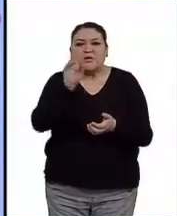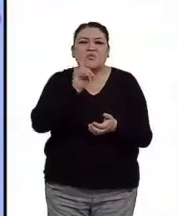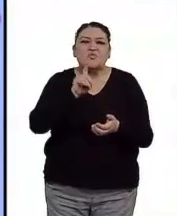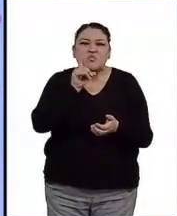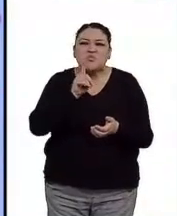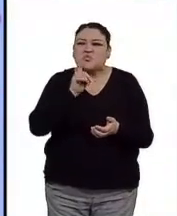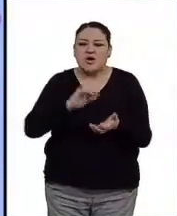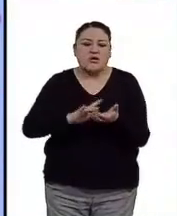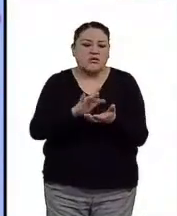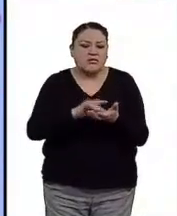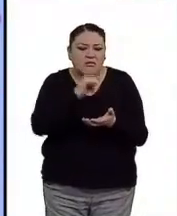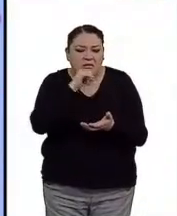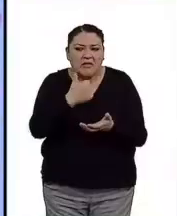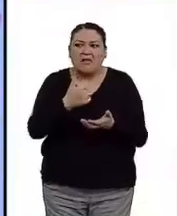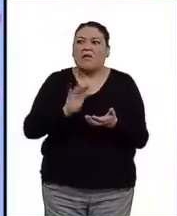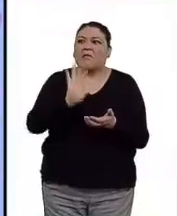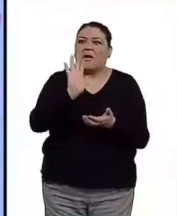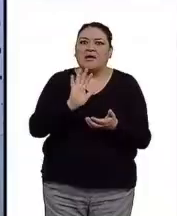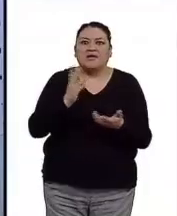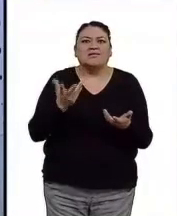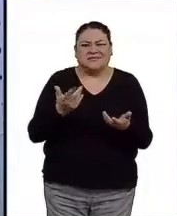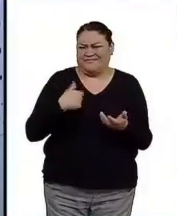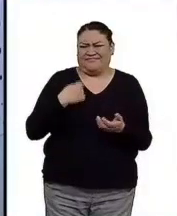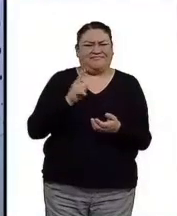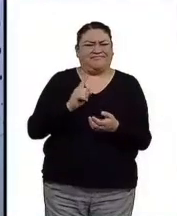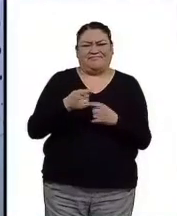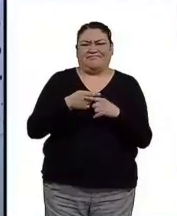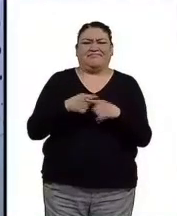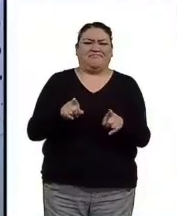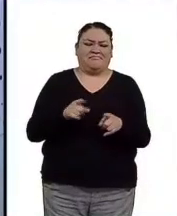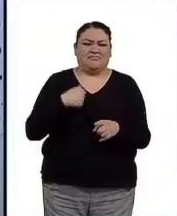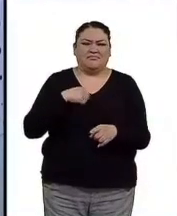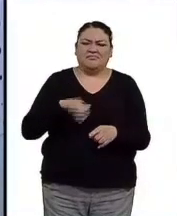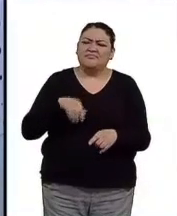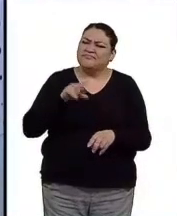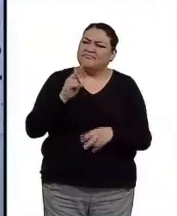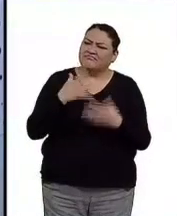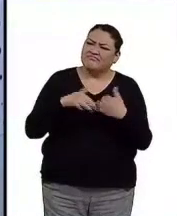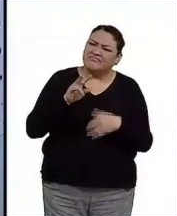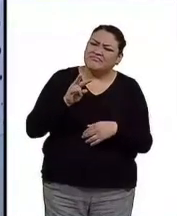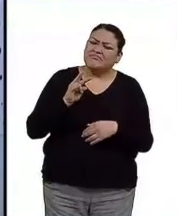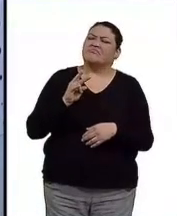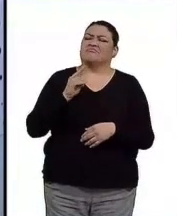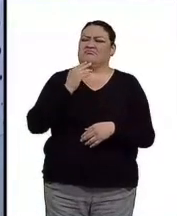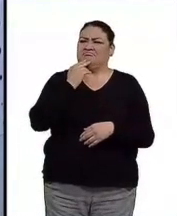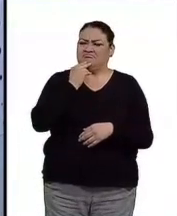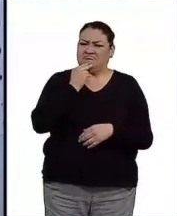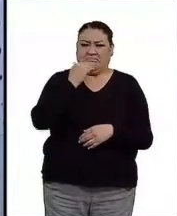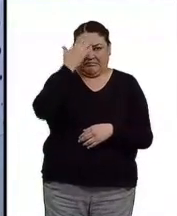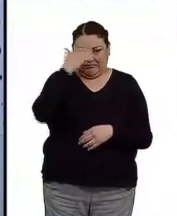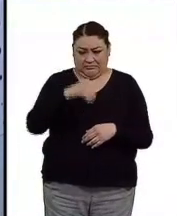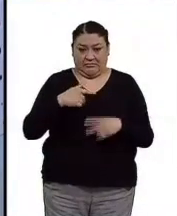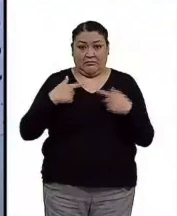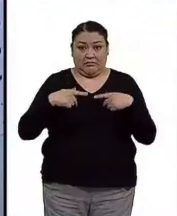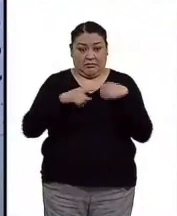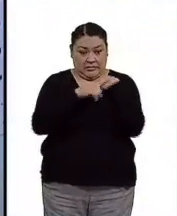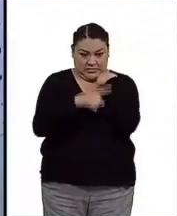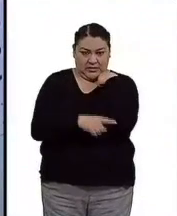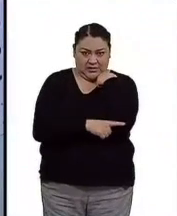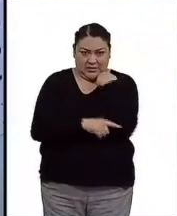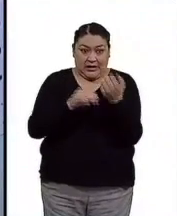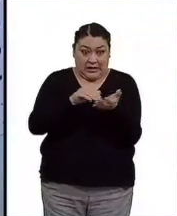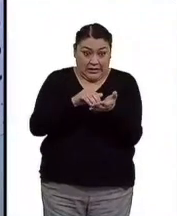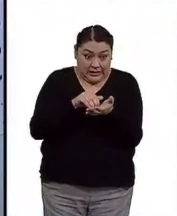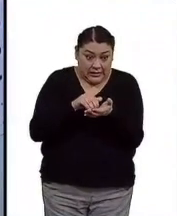fuerza de trabajo, pero pues esto es equivocado. Y aquí lo que me llama la atención es, Sabemos que el despido por causa de embarazo es